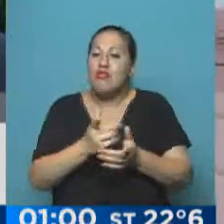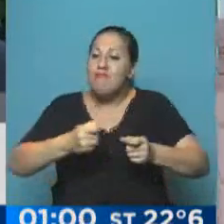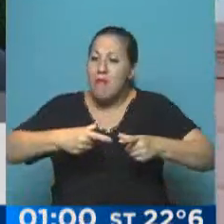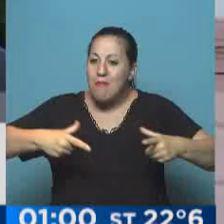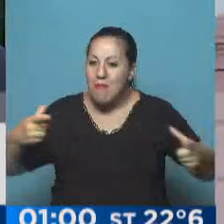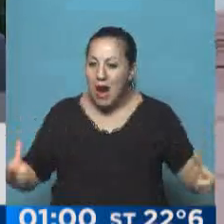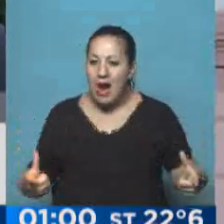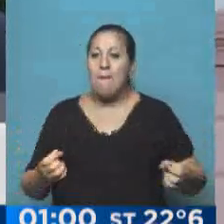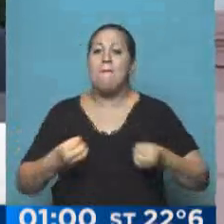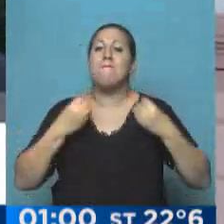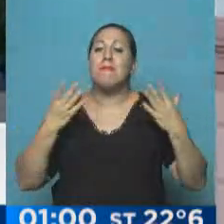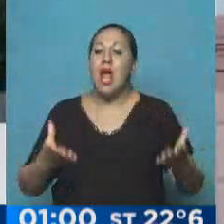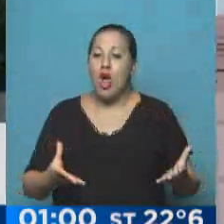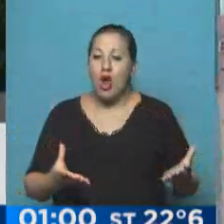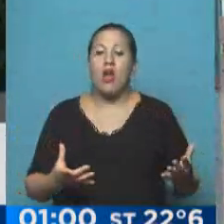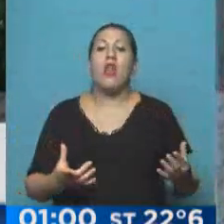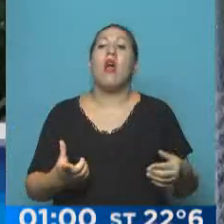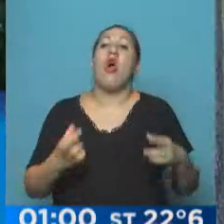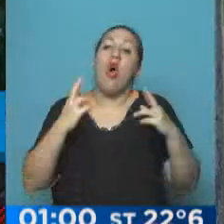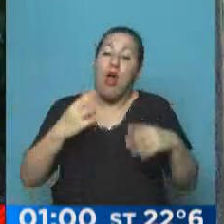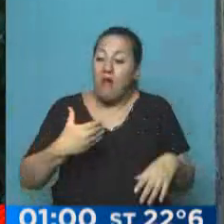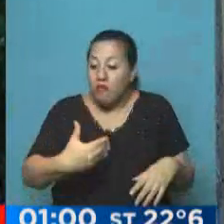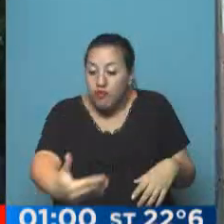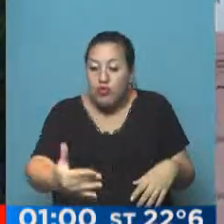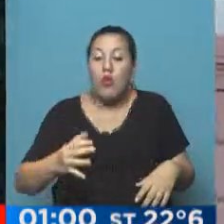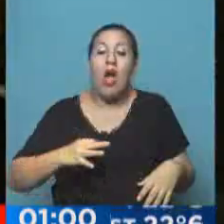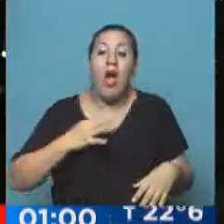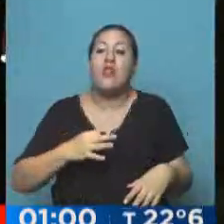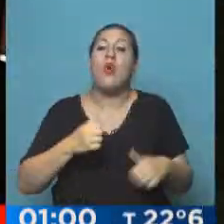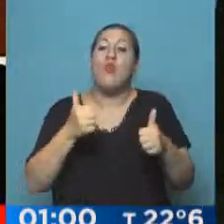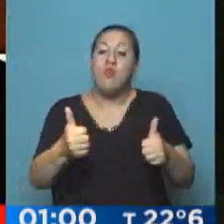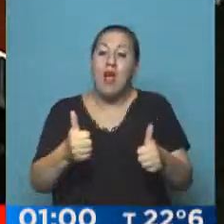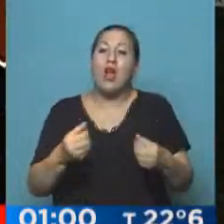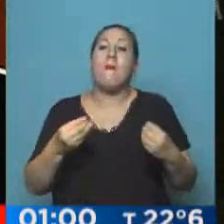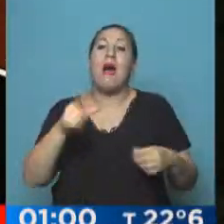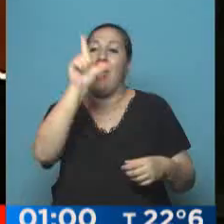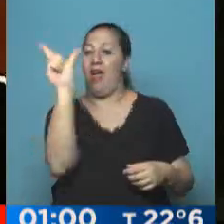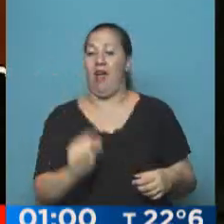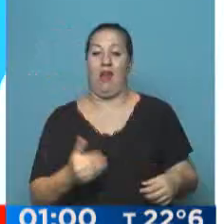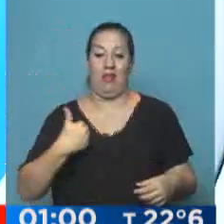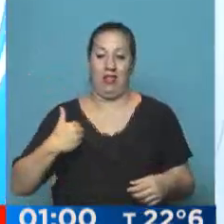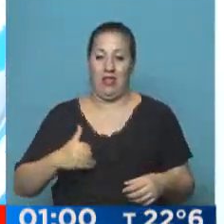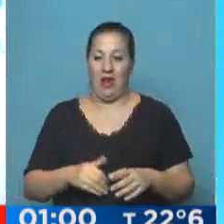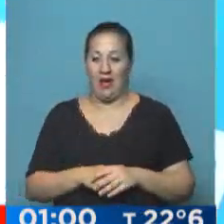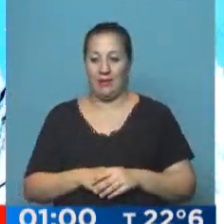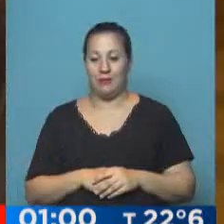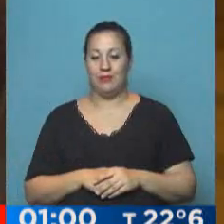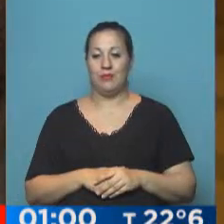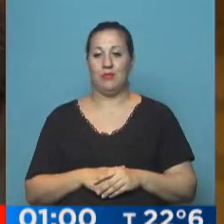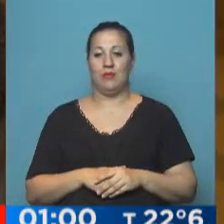y desear que los próximos años sean años buenos para el país.